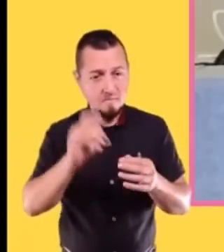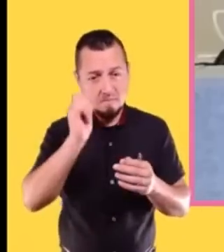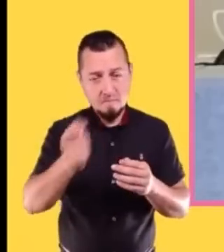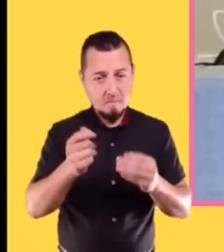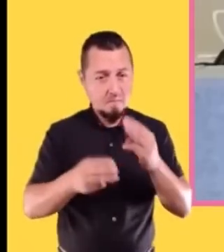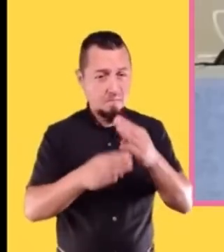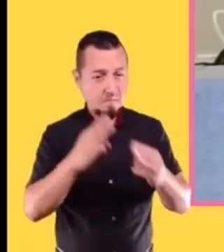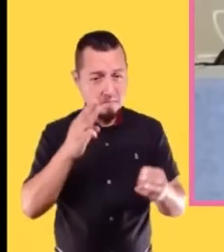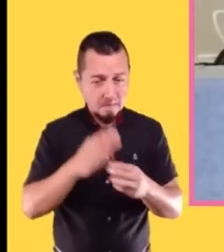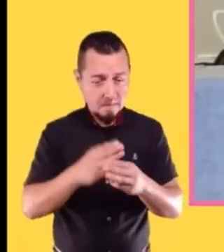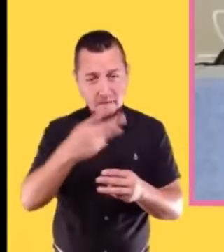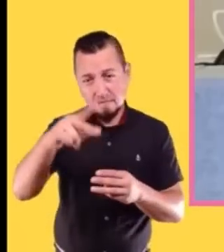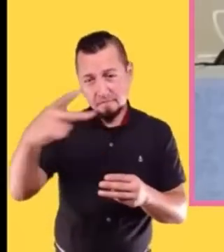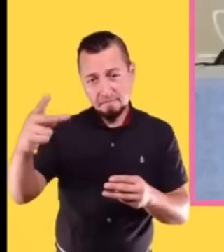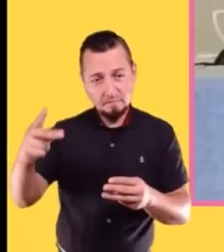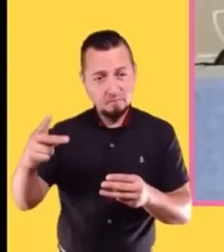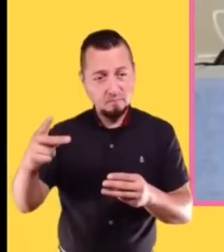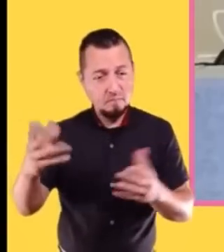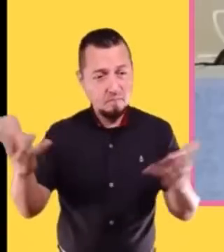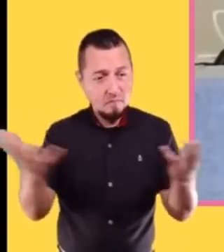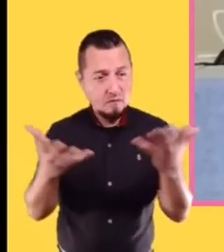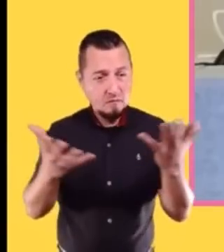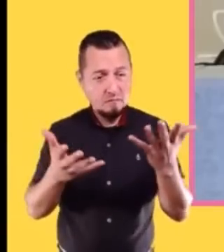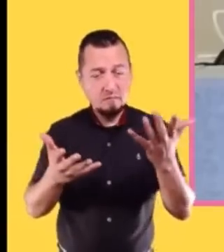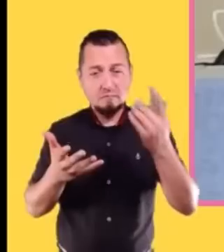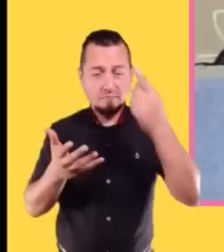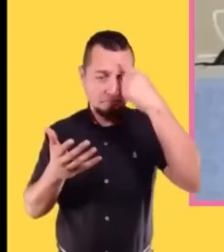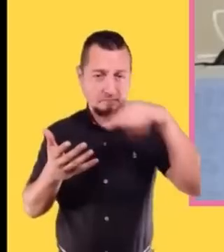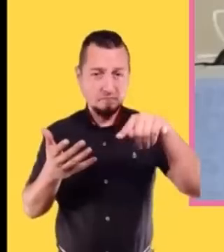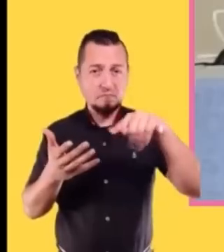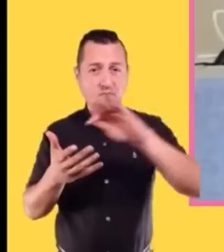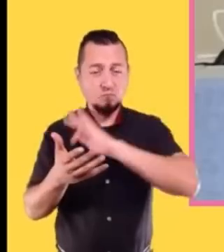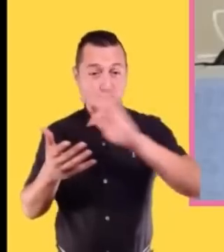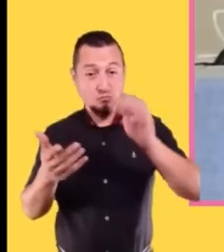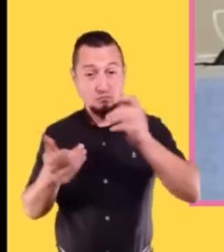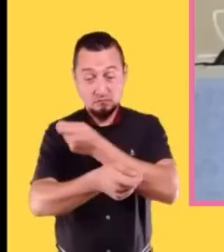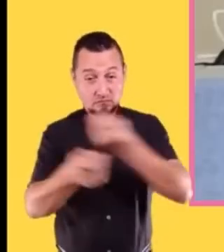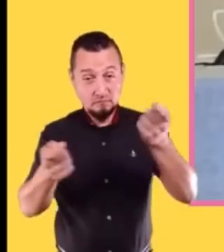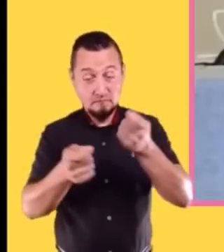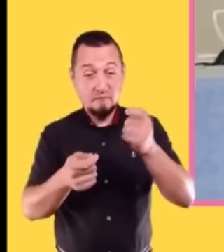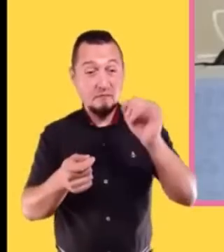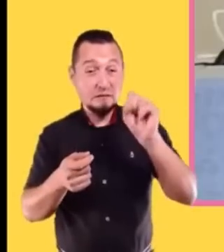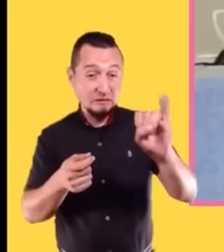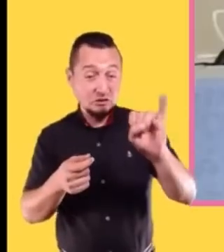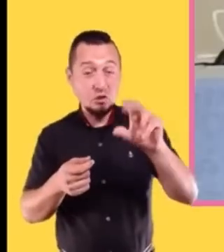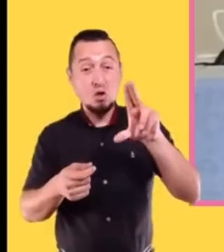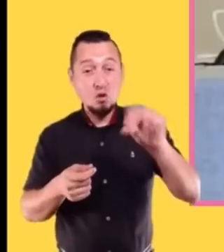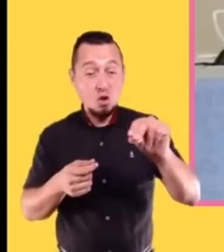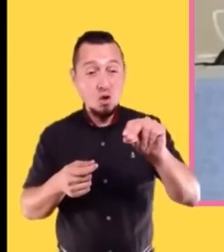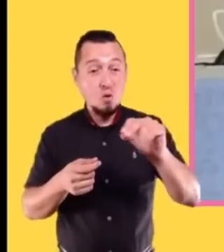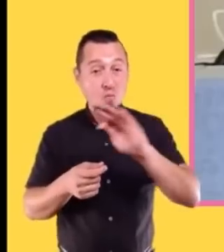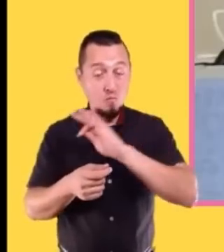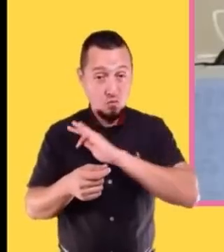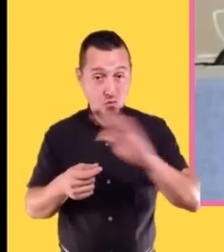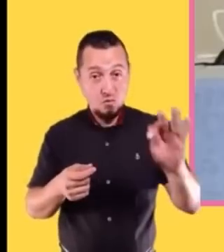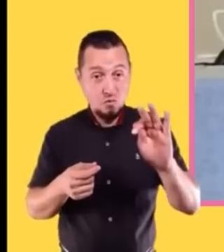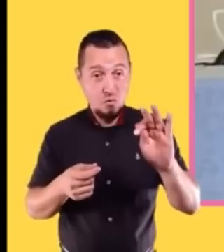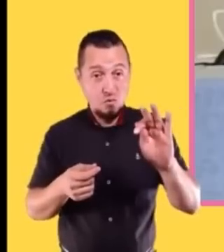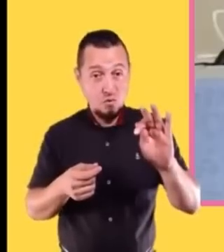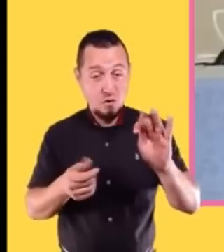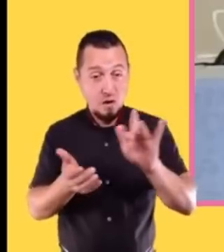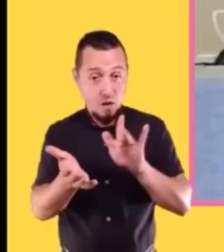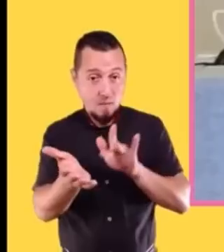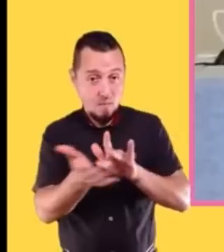dado caso, independientemente de que se distribuyan o no los libros de texto, ¿podría haber algún apoyo por